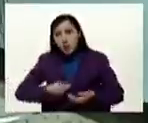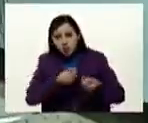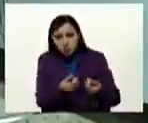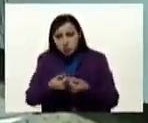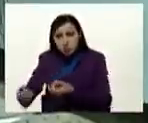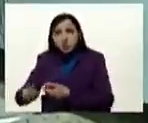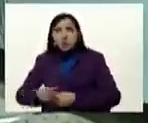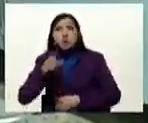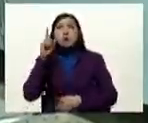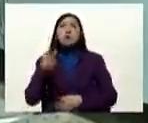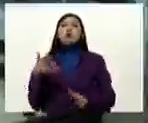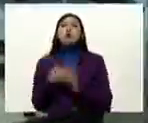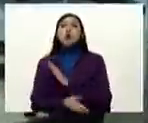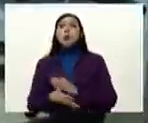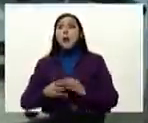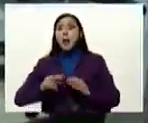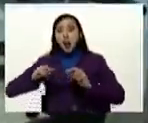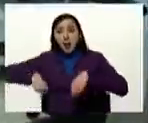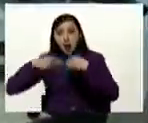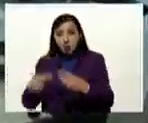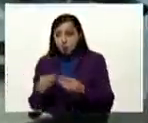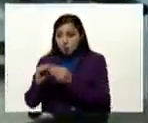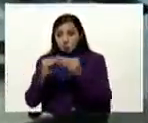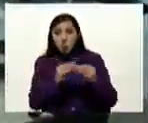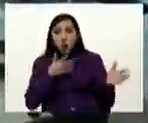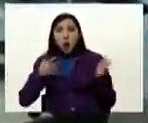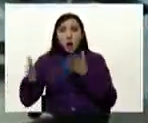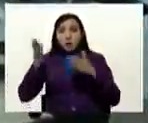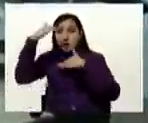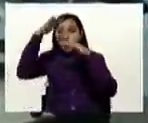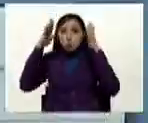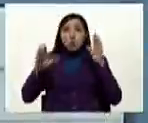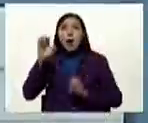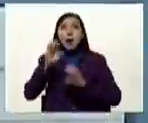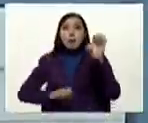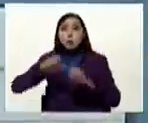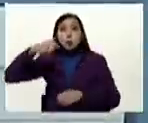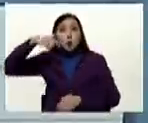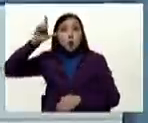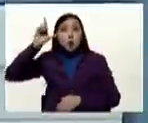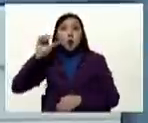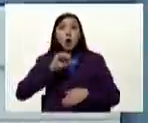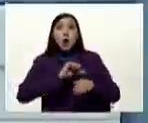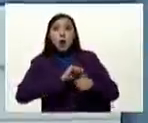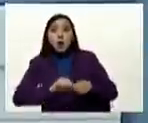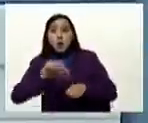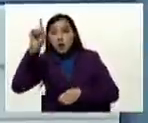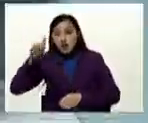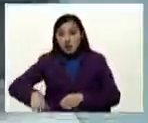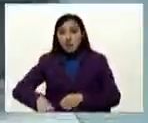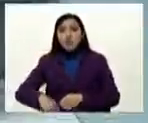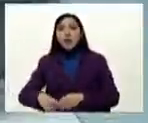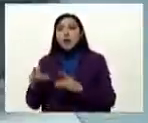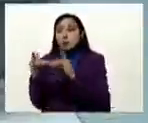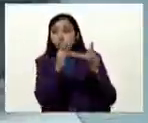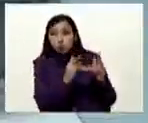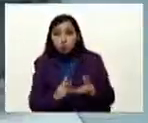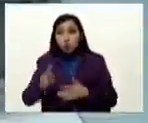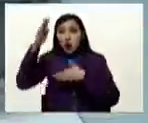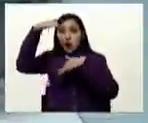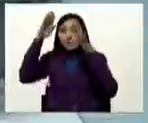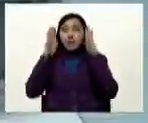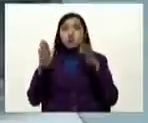Estamos hablando de la restauración de los servicios de urología, cirugía y el área quirúrgica. Consultas